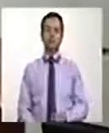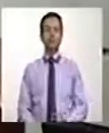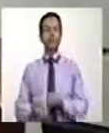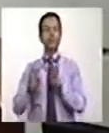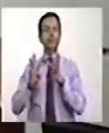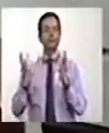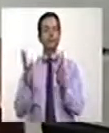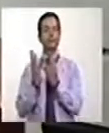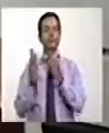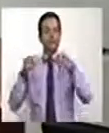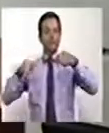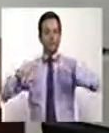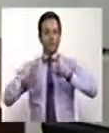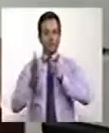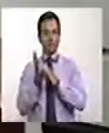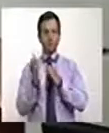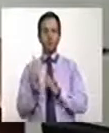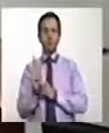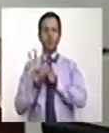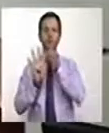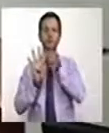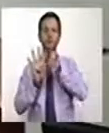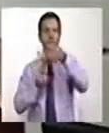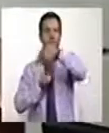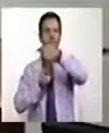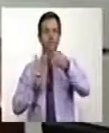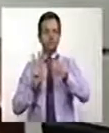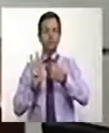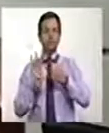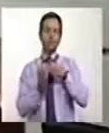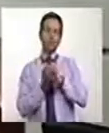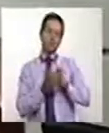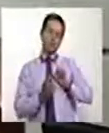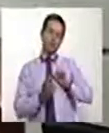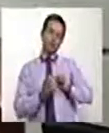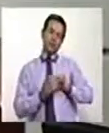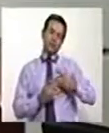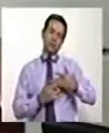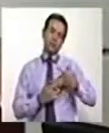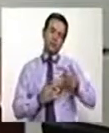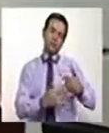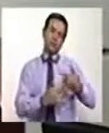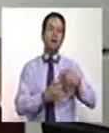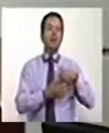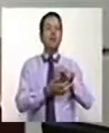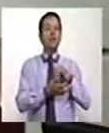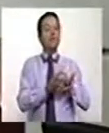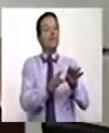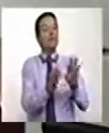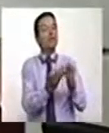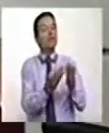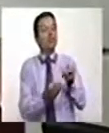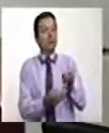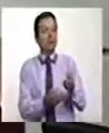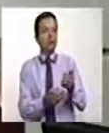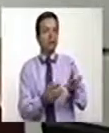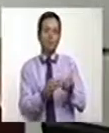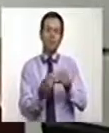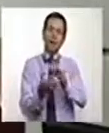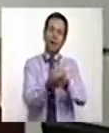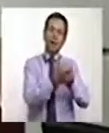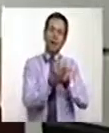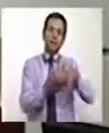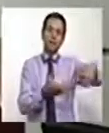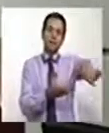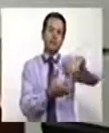la República a través de la mesa directiva se solidariza con el dolor que embarga a su distinguida familia y amigos, a la vez que